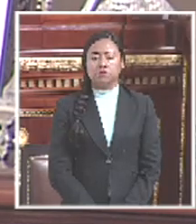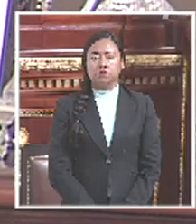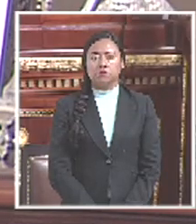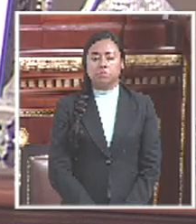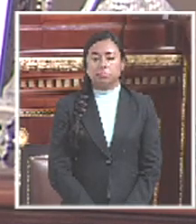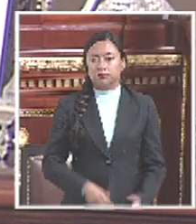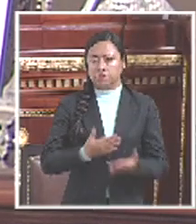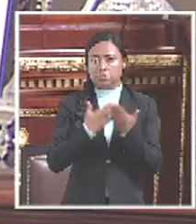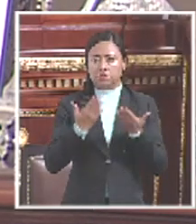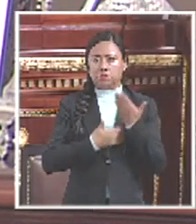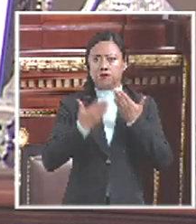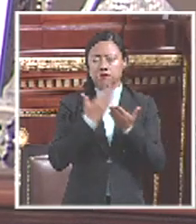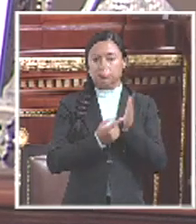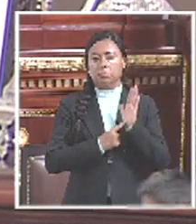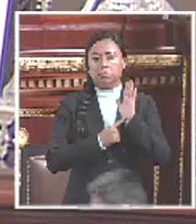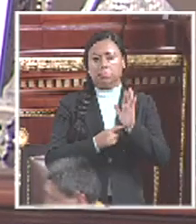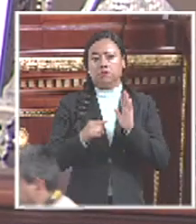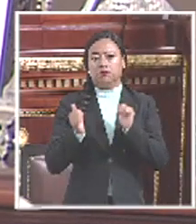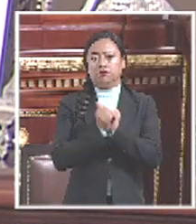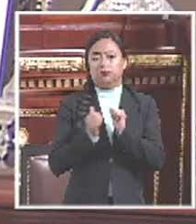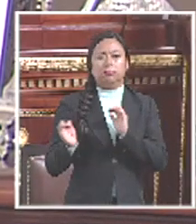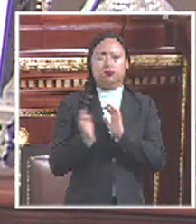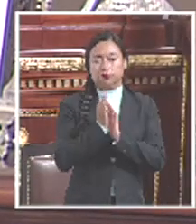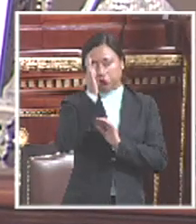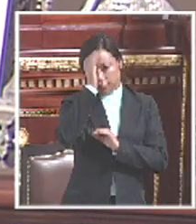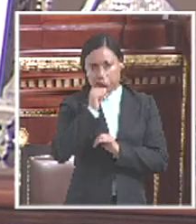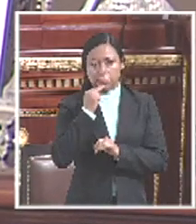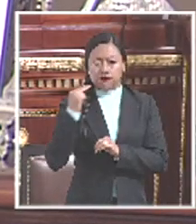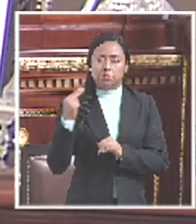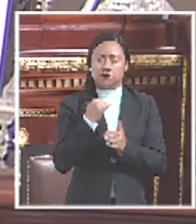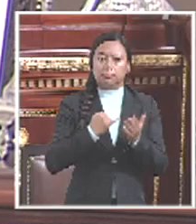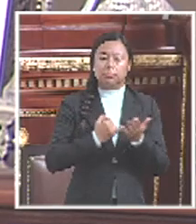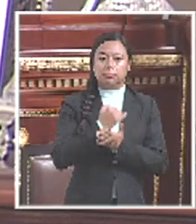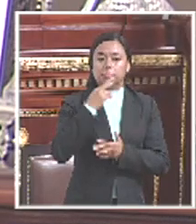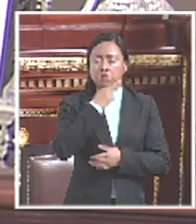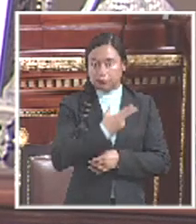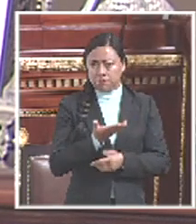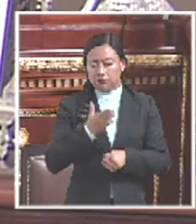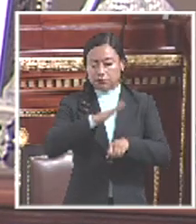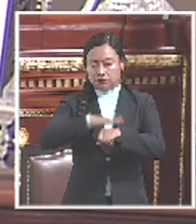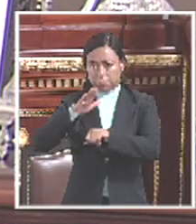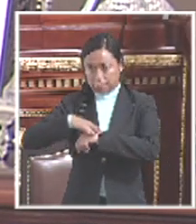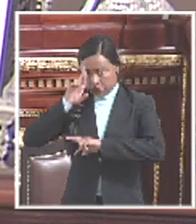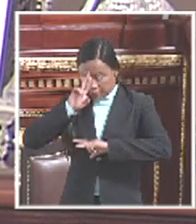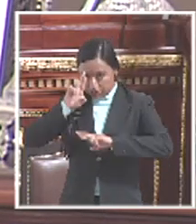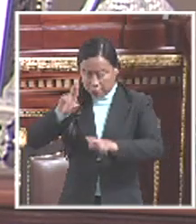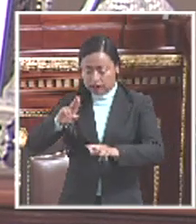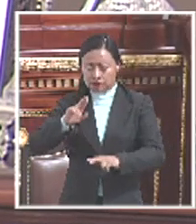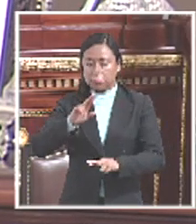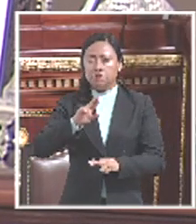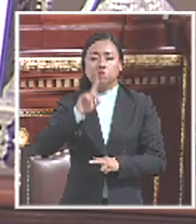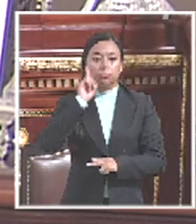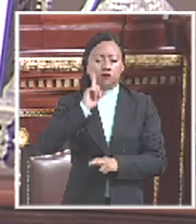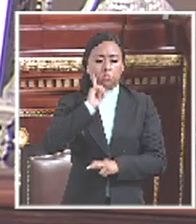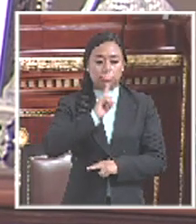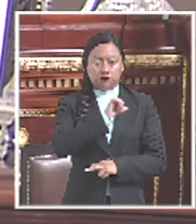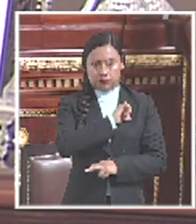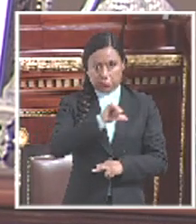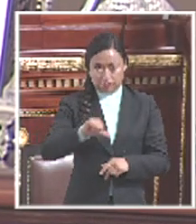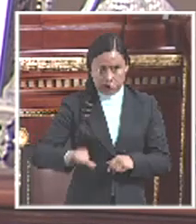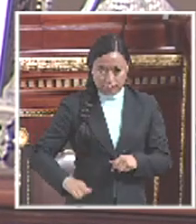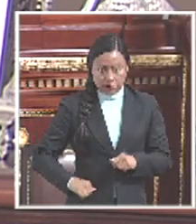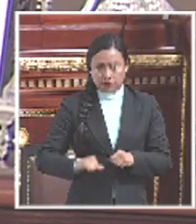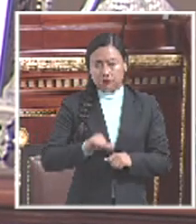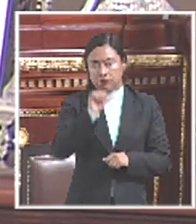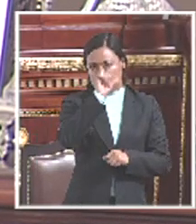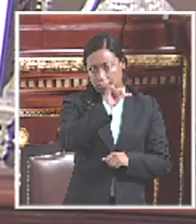Para presentar una proposición con punto de acuerdo de urgente y obvia resolución, por el que se exhorta respetuosamente a la alcaldesa en Álvaro Obregón, a la